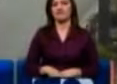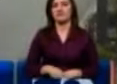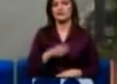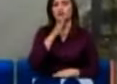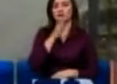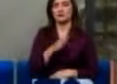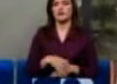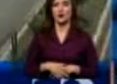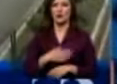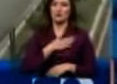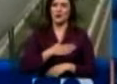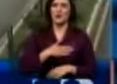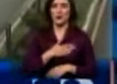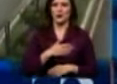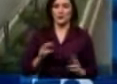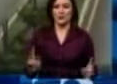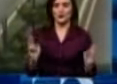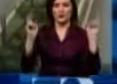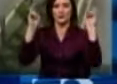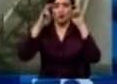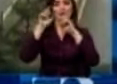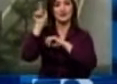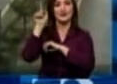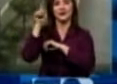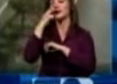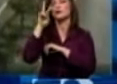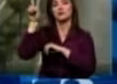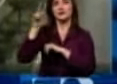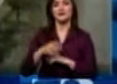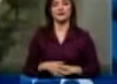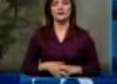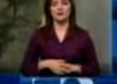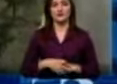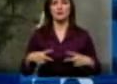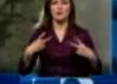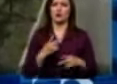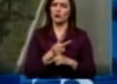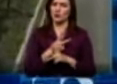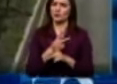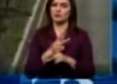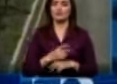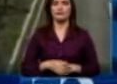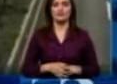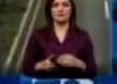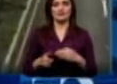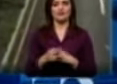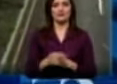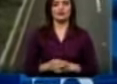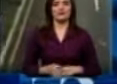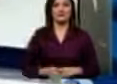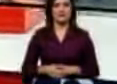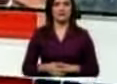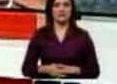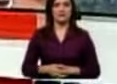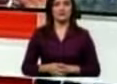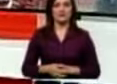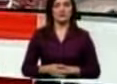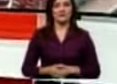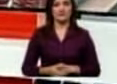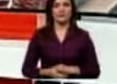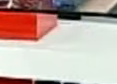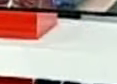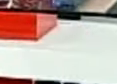esta zona. Camine un poquito más, el puente está justo ahí donde están viendo la cámara del Eco. Cuide su vida, por favor. Vamos a la pausa y enseguida volvemos con más